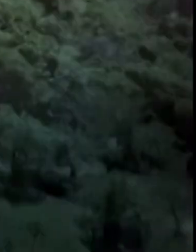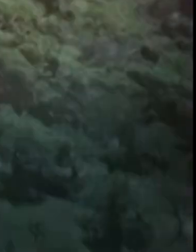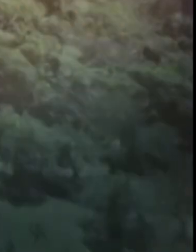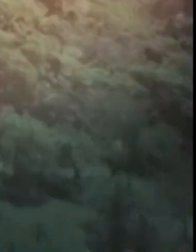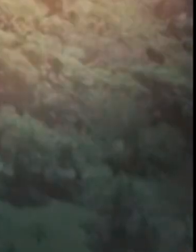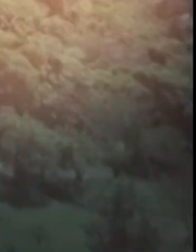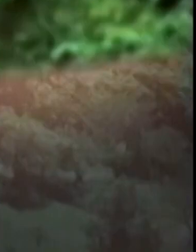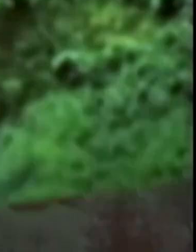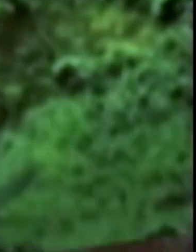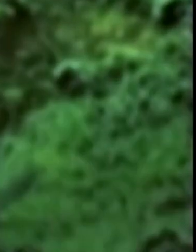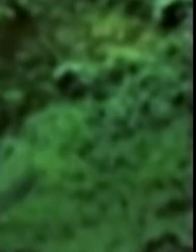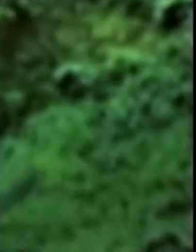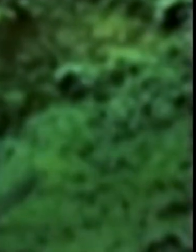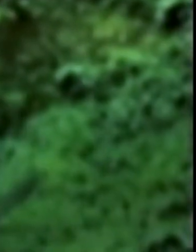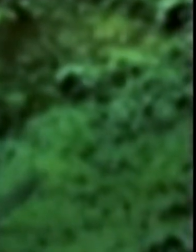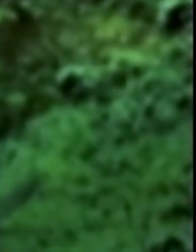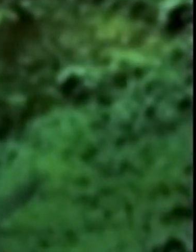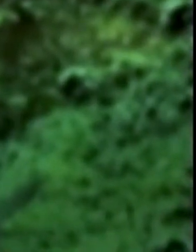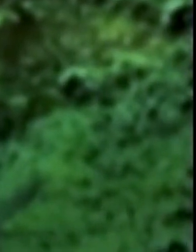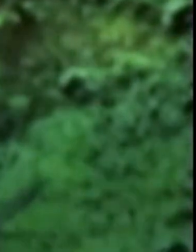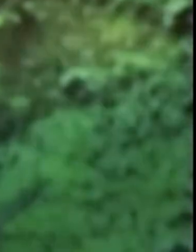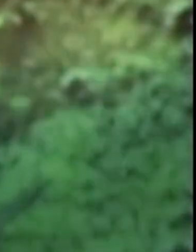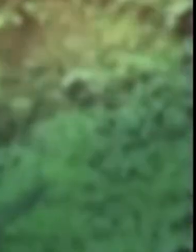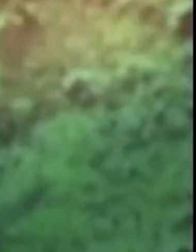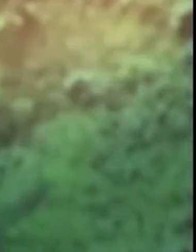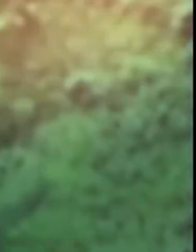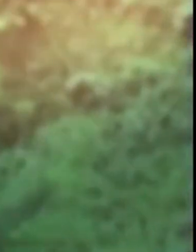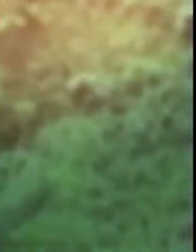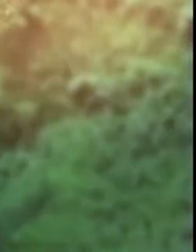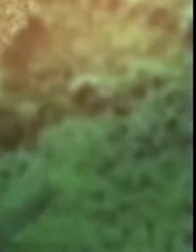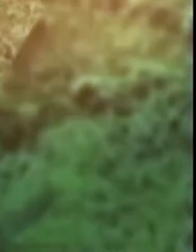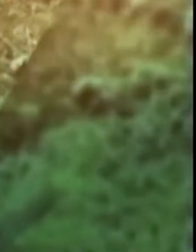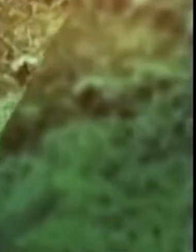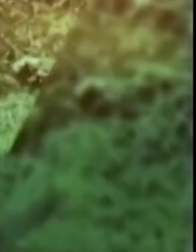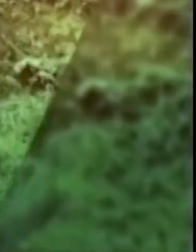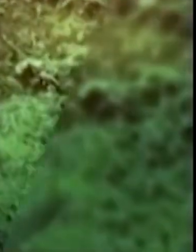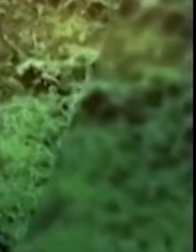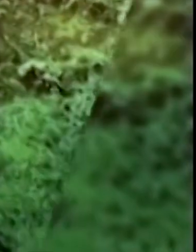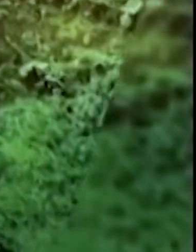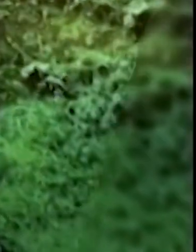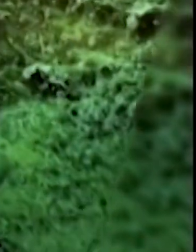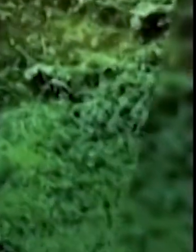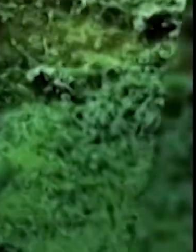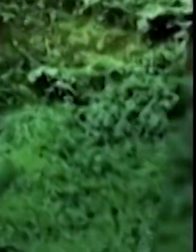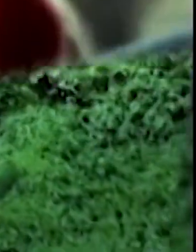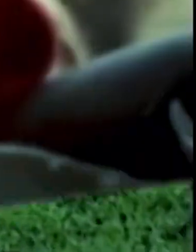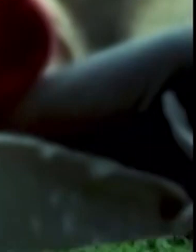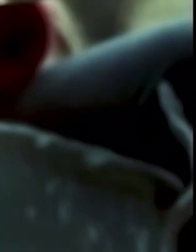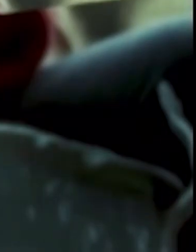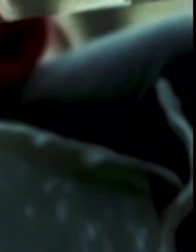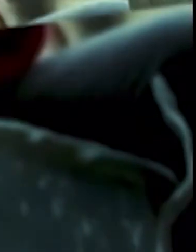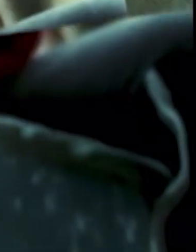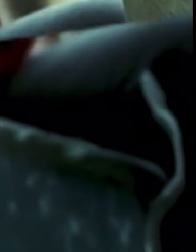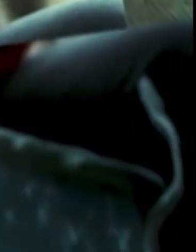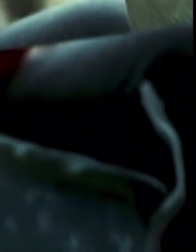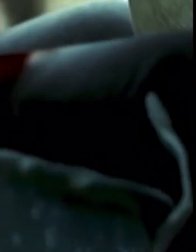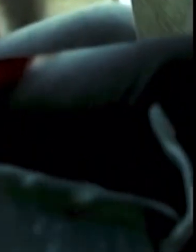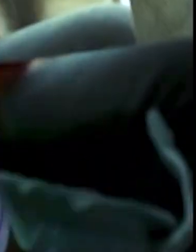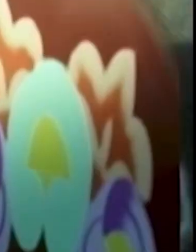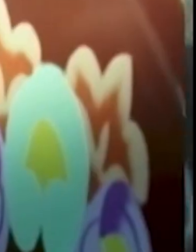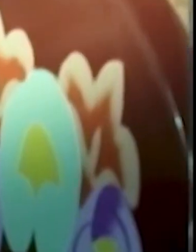Rica Televisión, tenemos un nuevo programa que le muestra más lugares extraordinarios, más